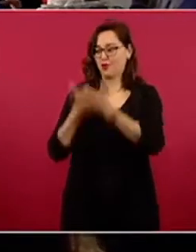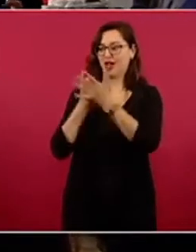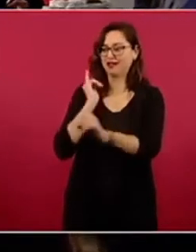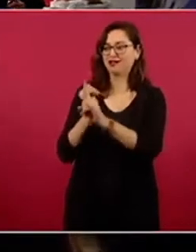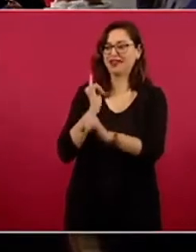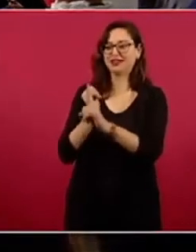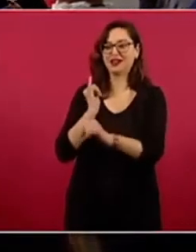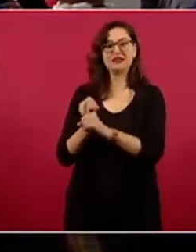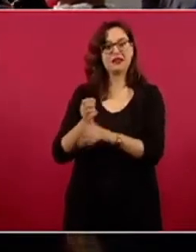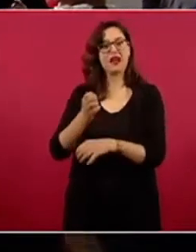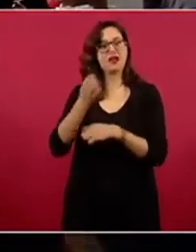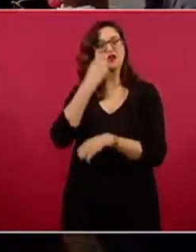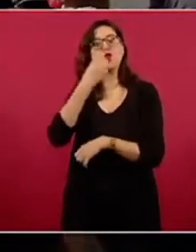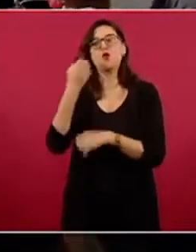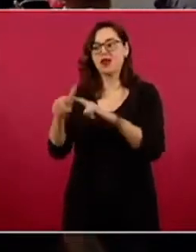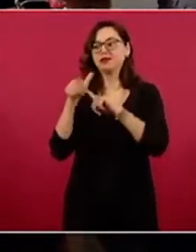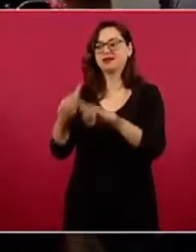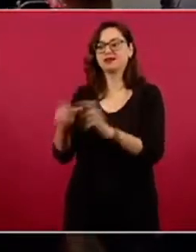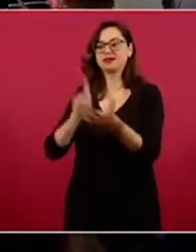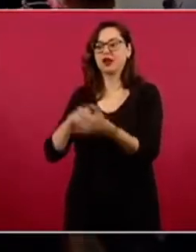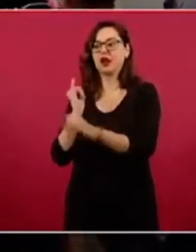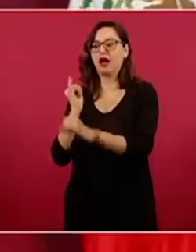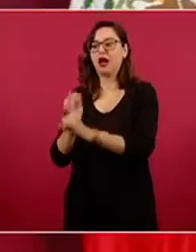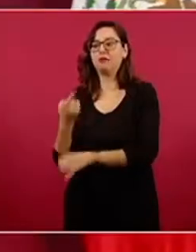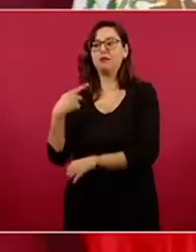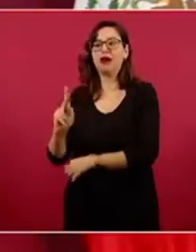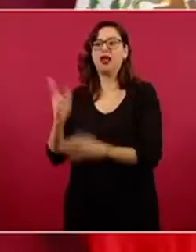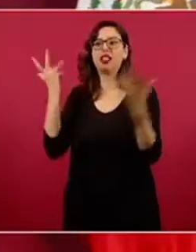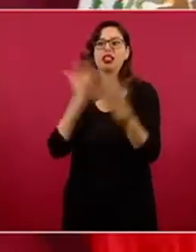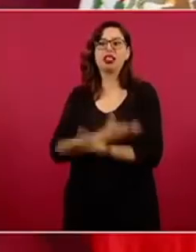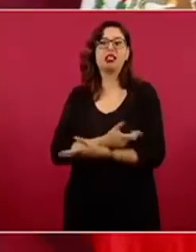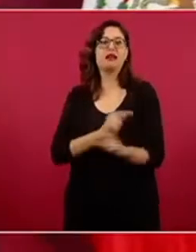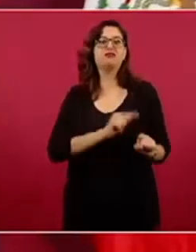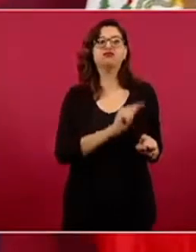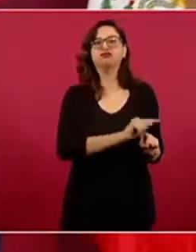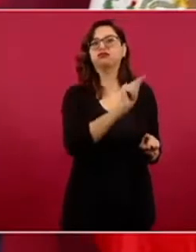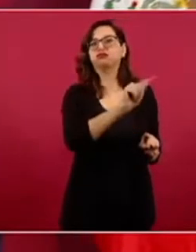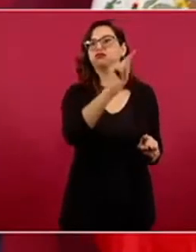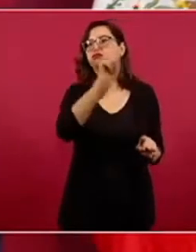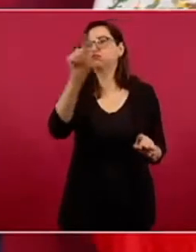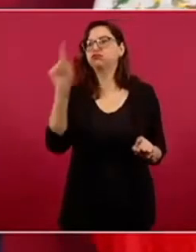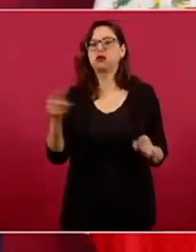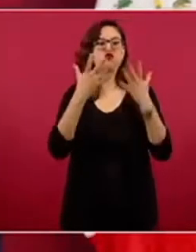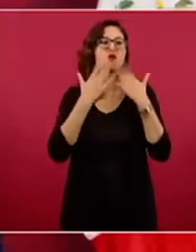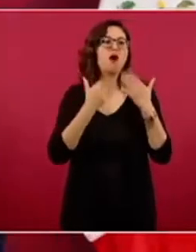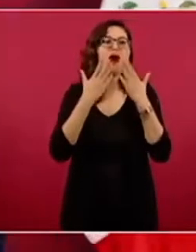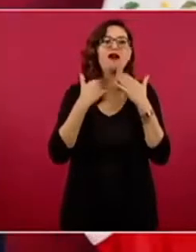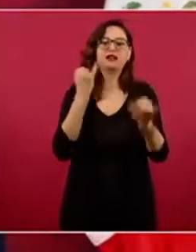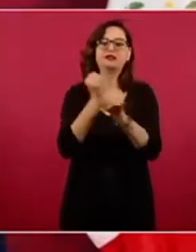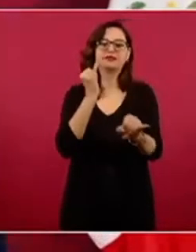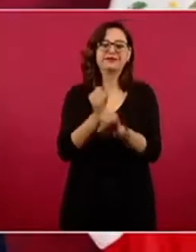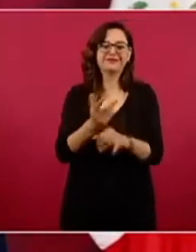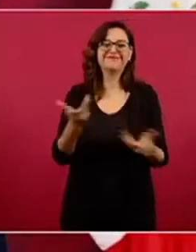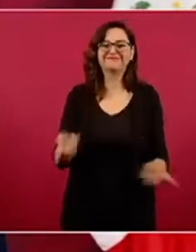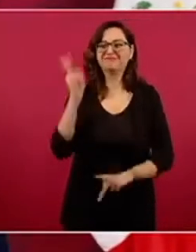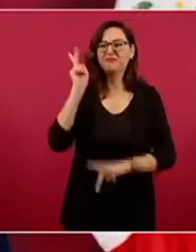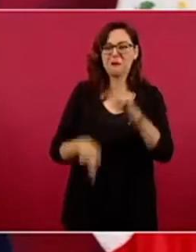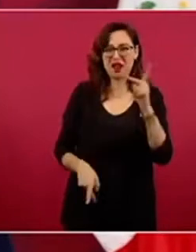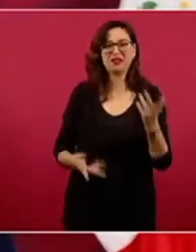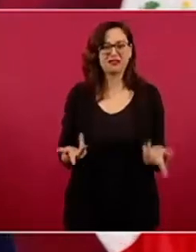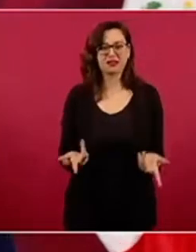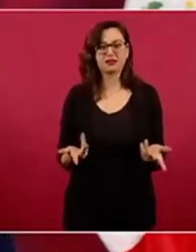no se pudo llegar a todos lados porque no había internet. Entonces, para la educación, para la salud, para